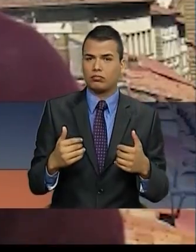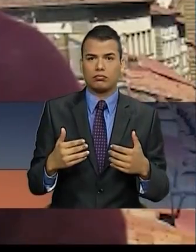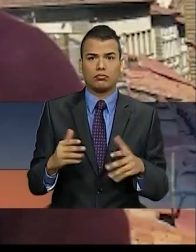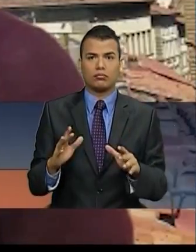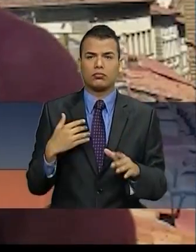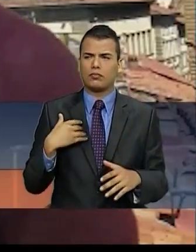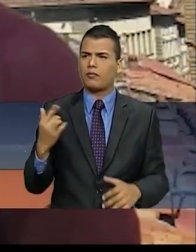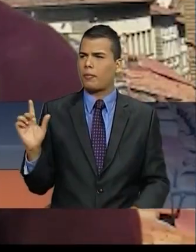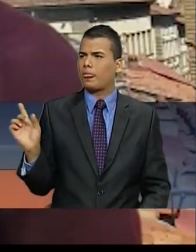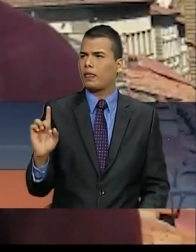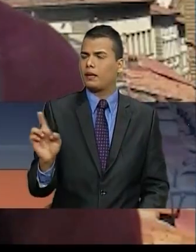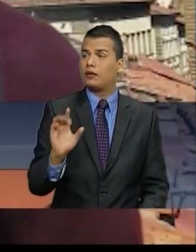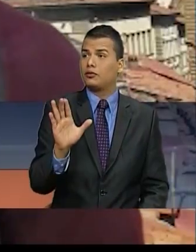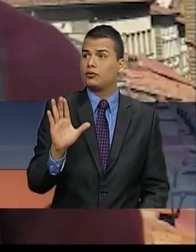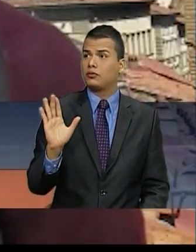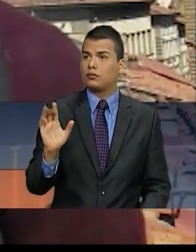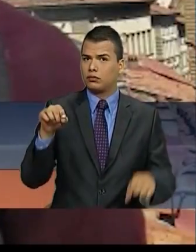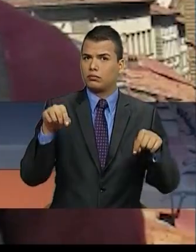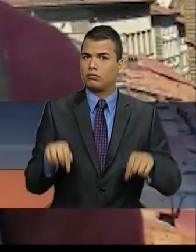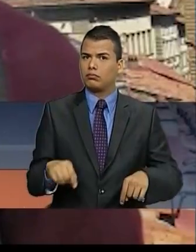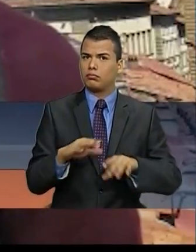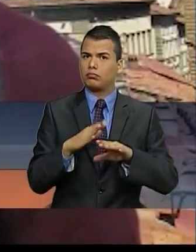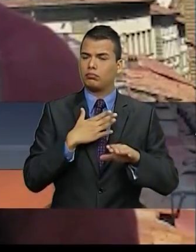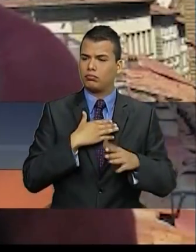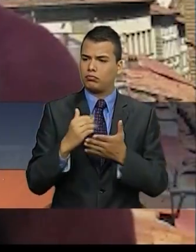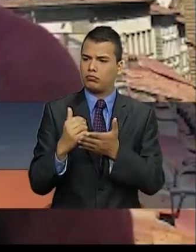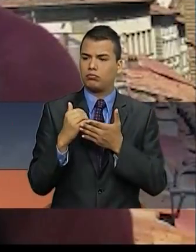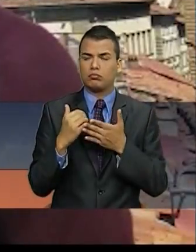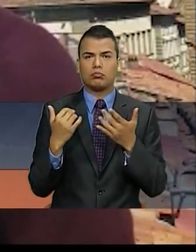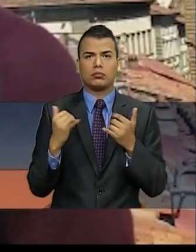por muchos años que hoy en día me permiten